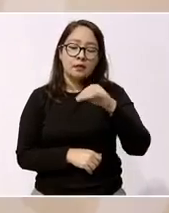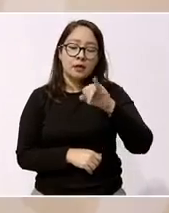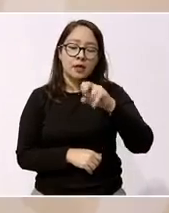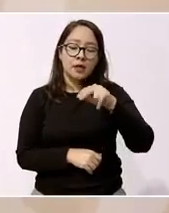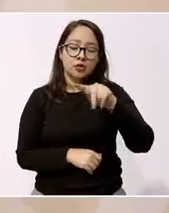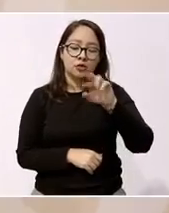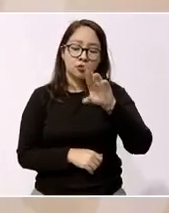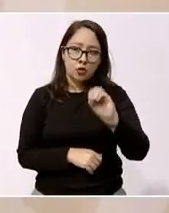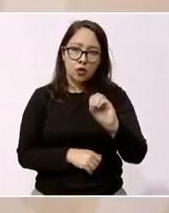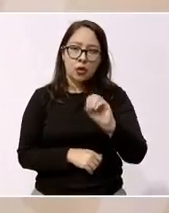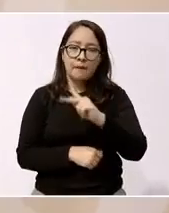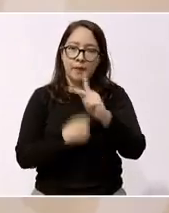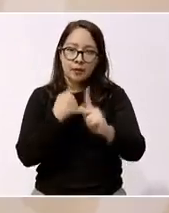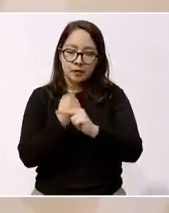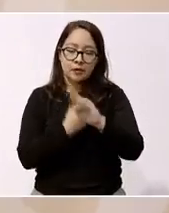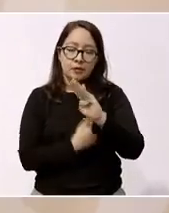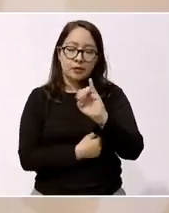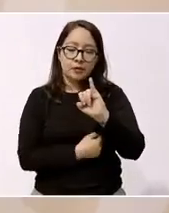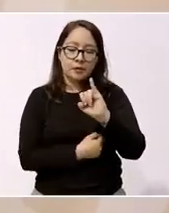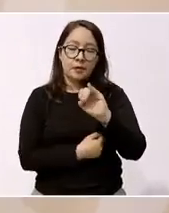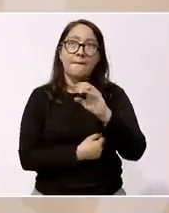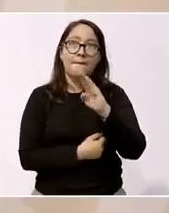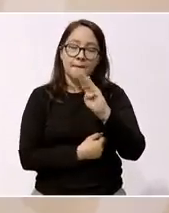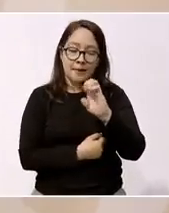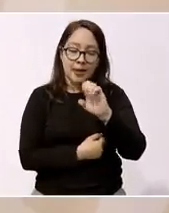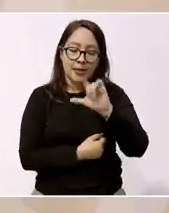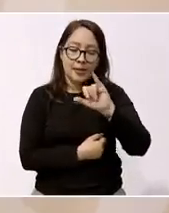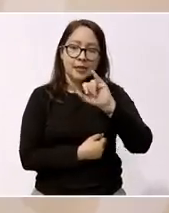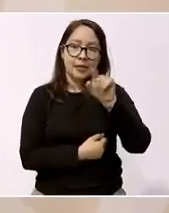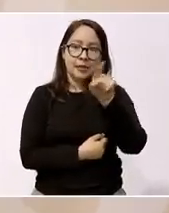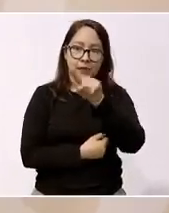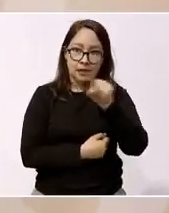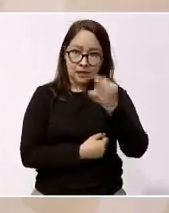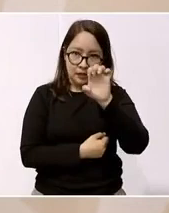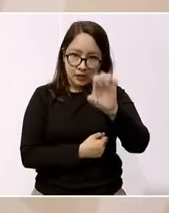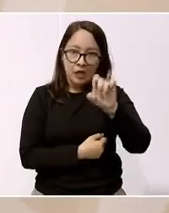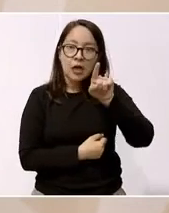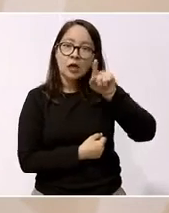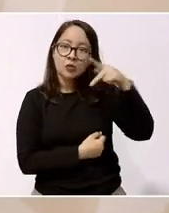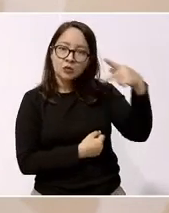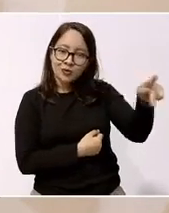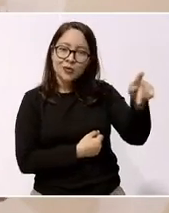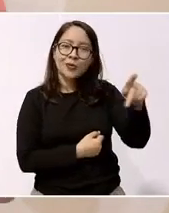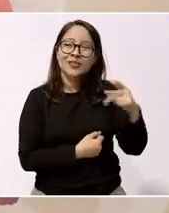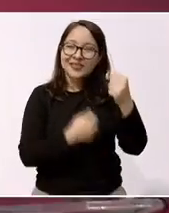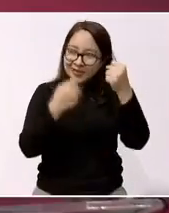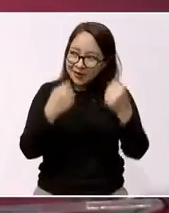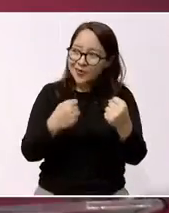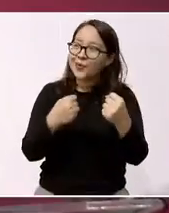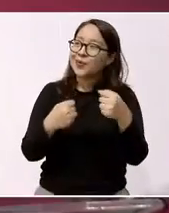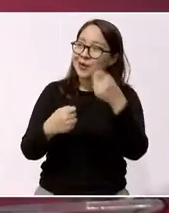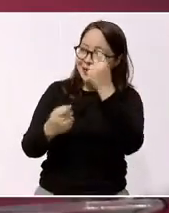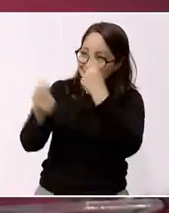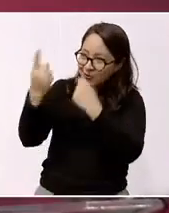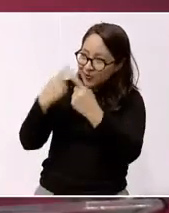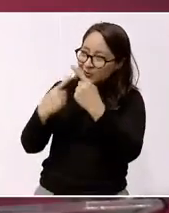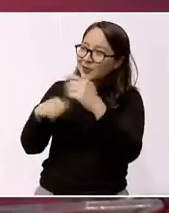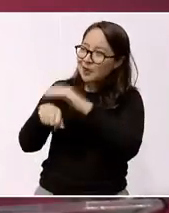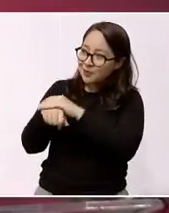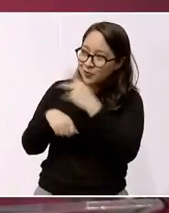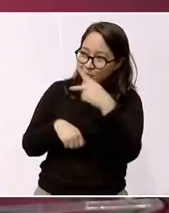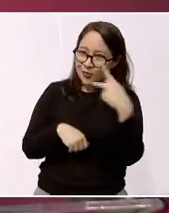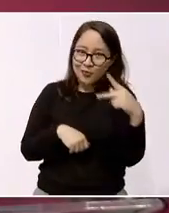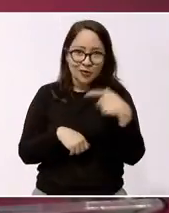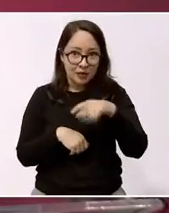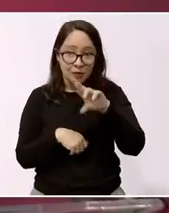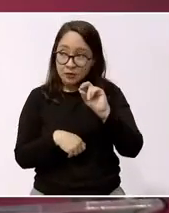que ellos, y aquí están seguramente amigas, amigos de Quintana Roo,